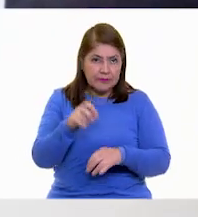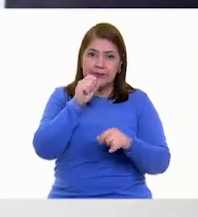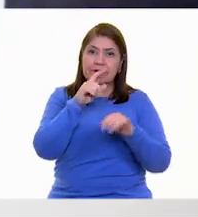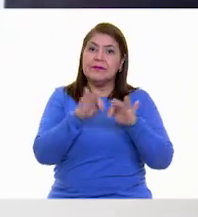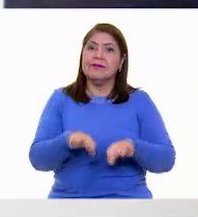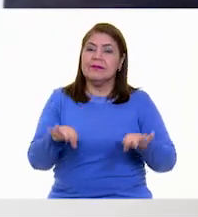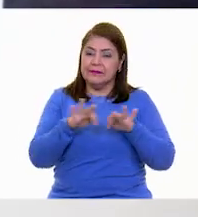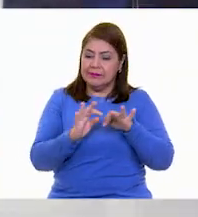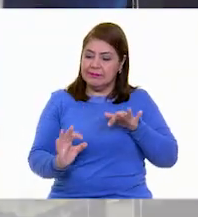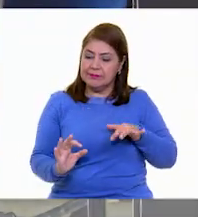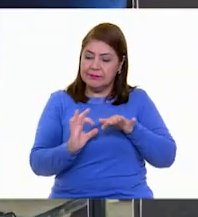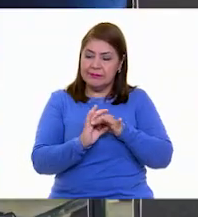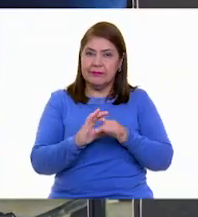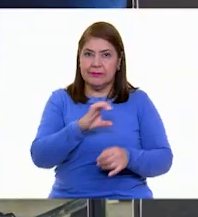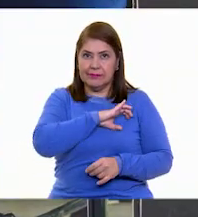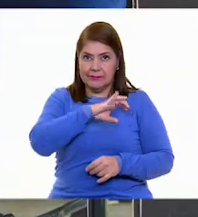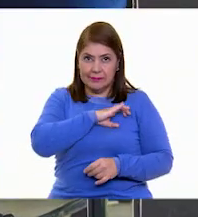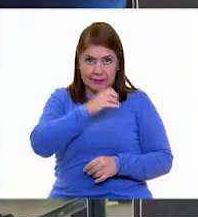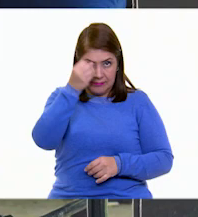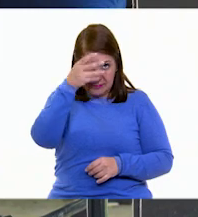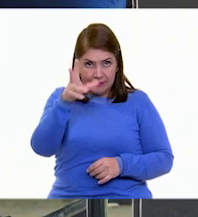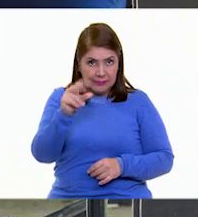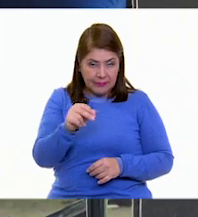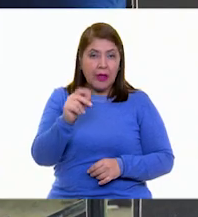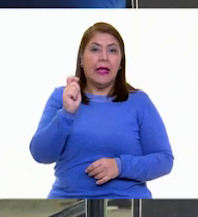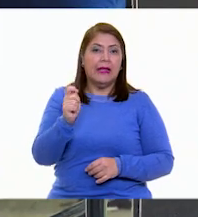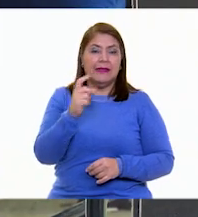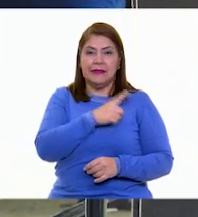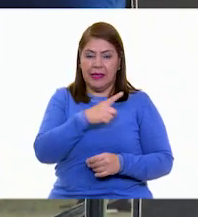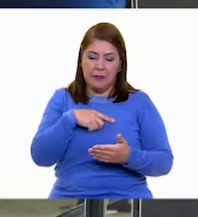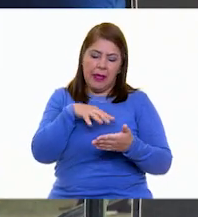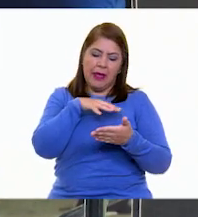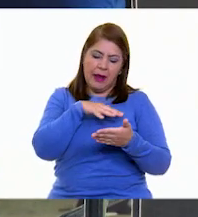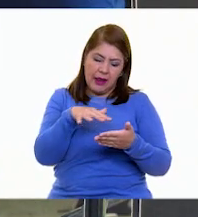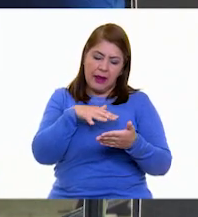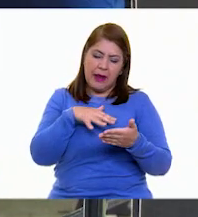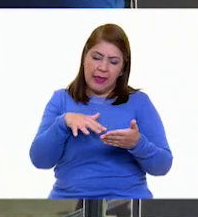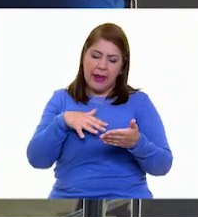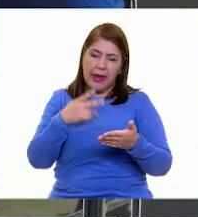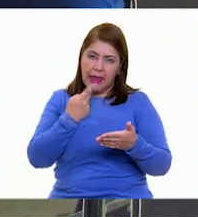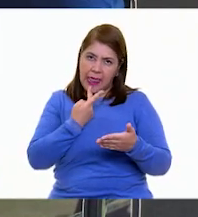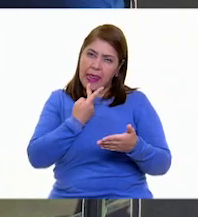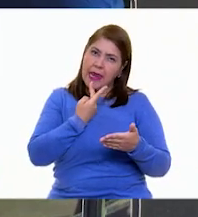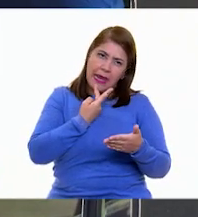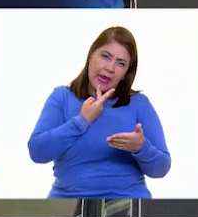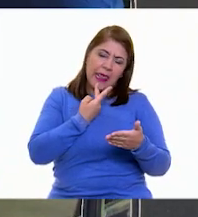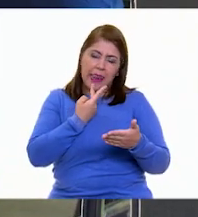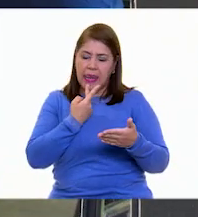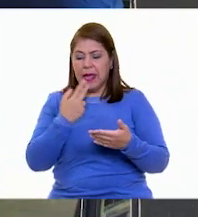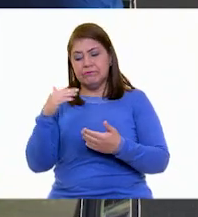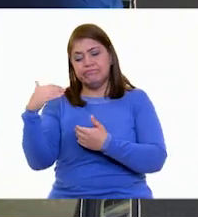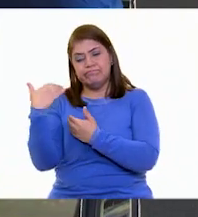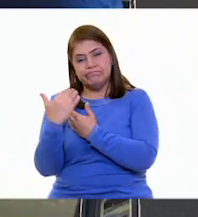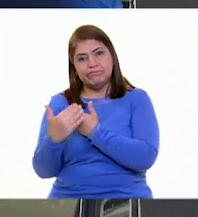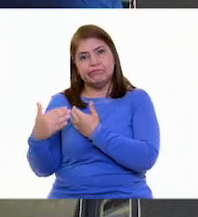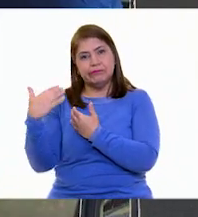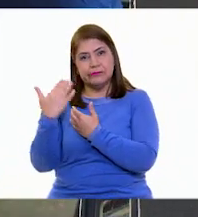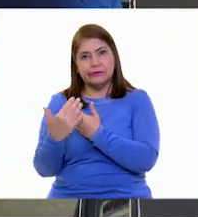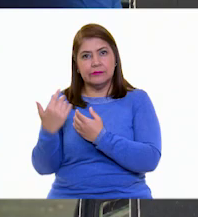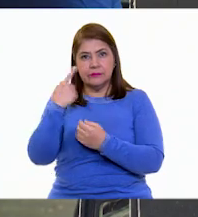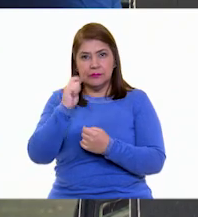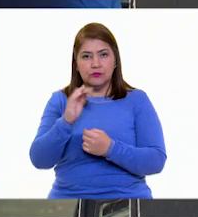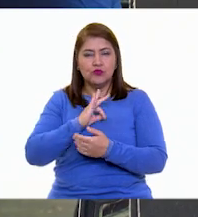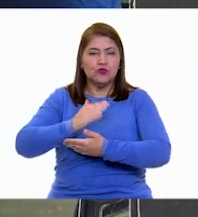del vínculo afectivo. Es importante leer en voz alta mientras acaricias a tu pequeño, lo arrullas